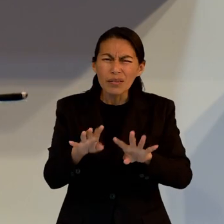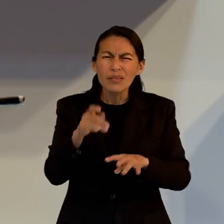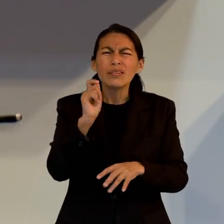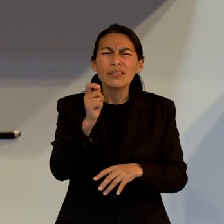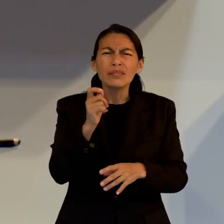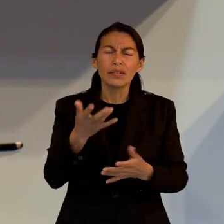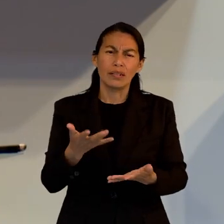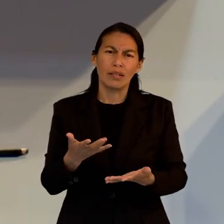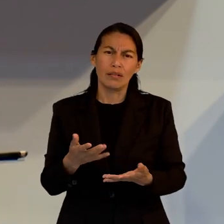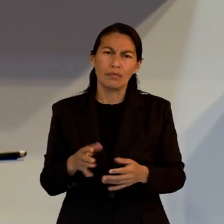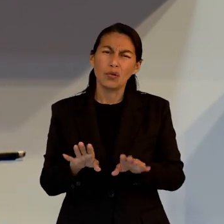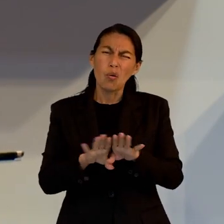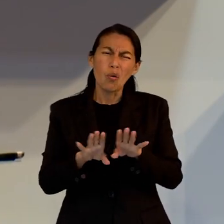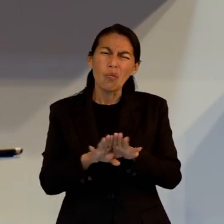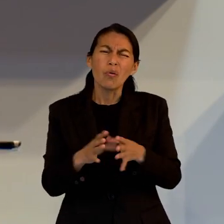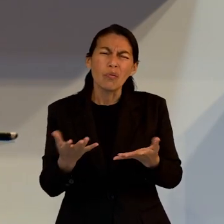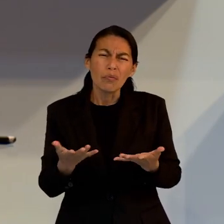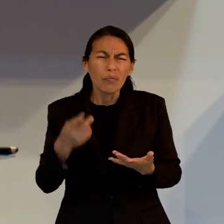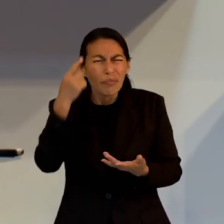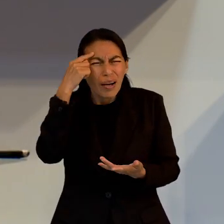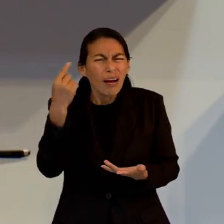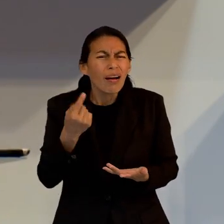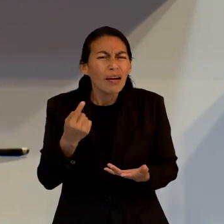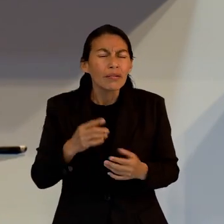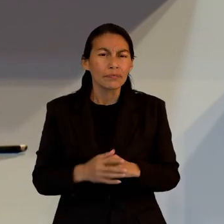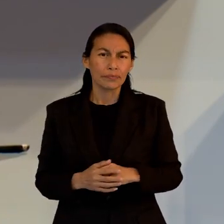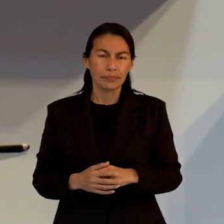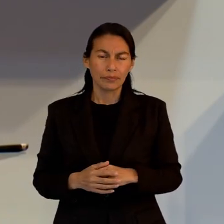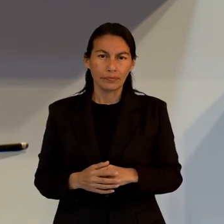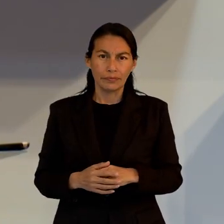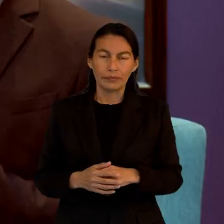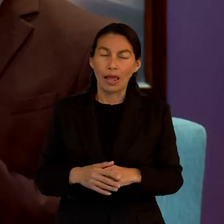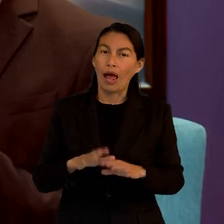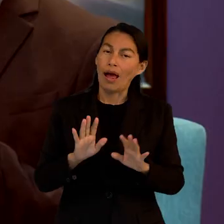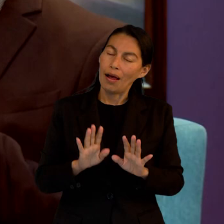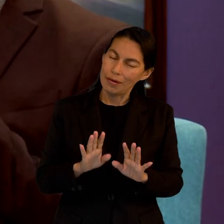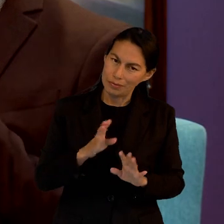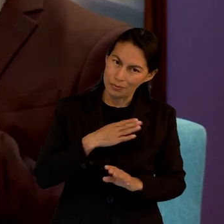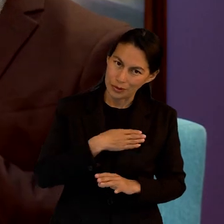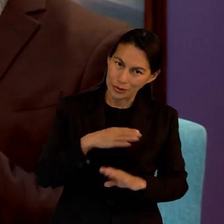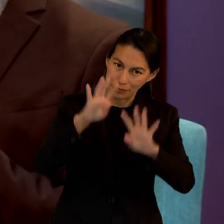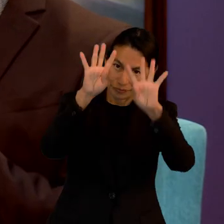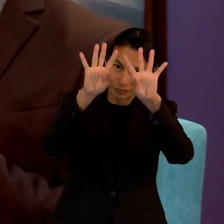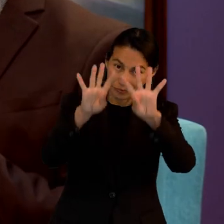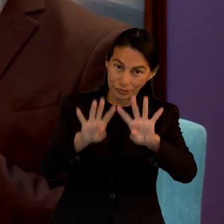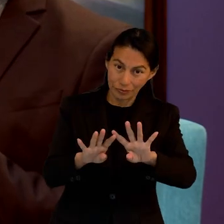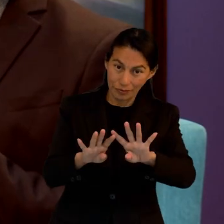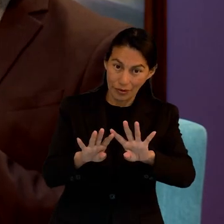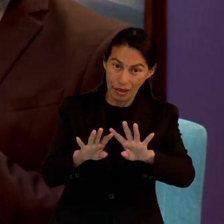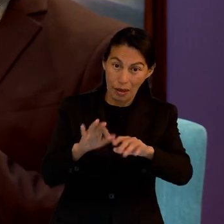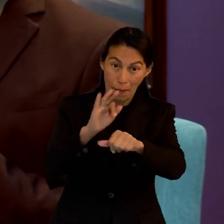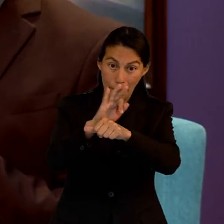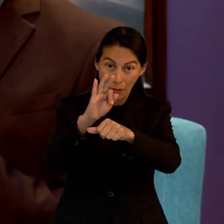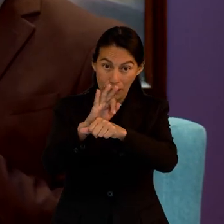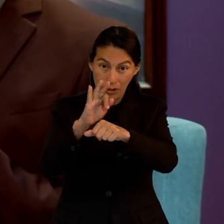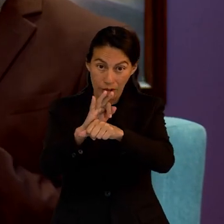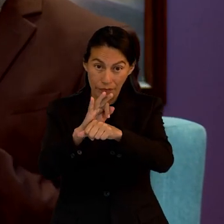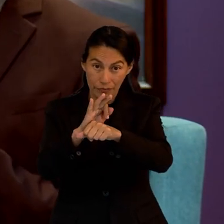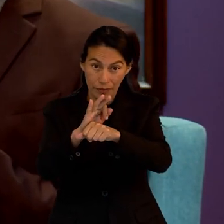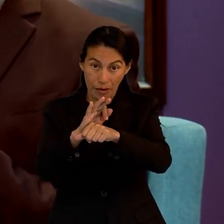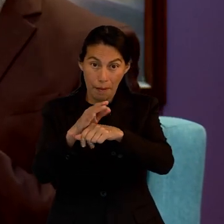funcionaba el velo en la antigua israel bueno el el velo era una protección